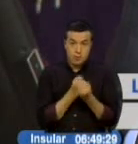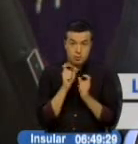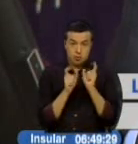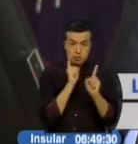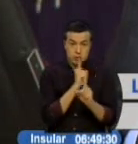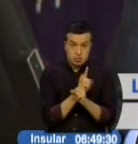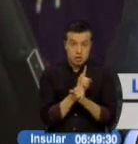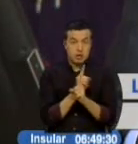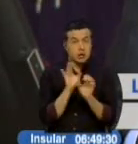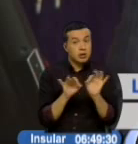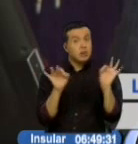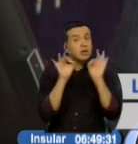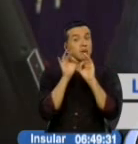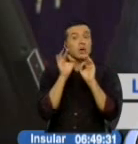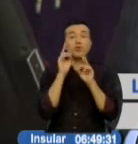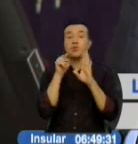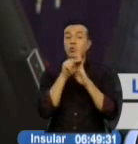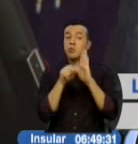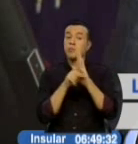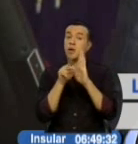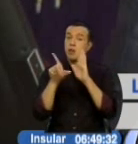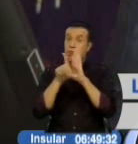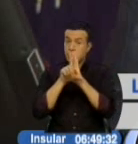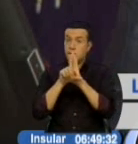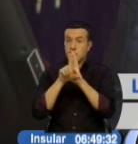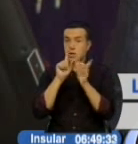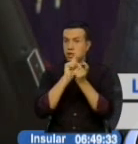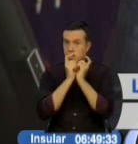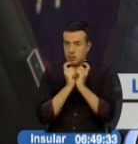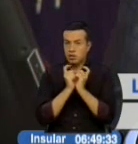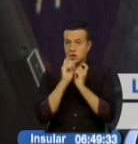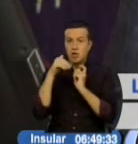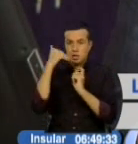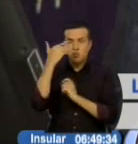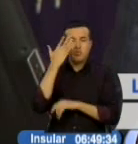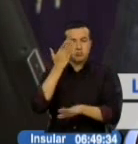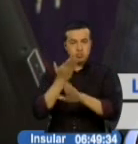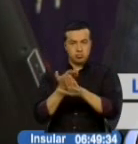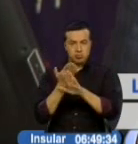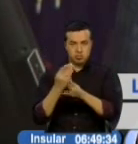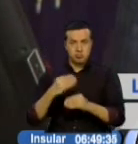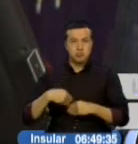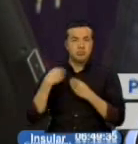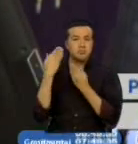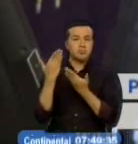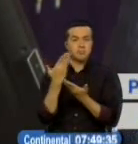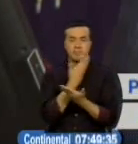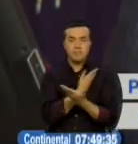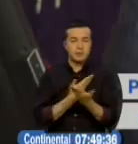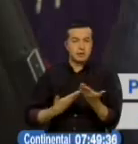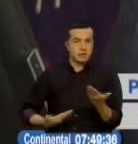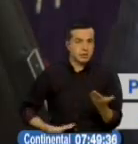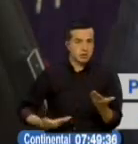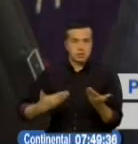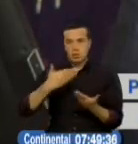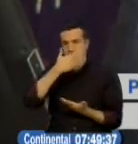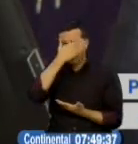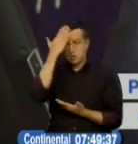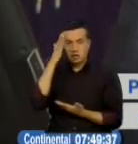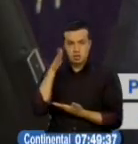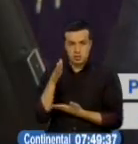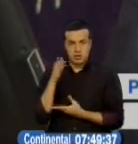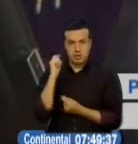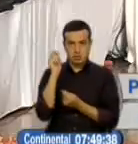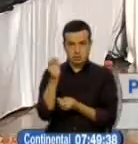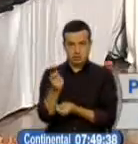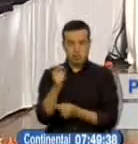legislativo pues cierto cambio de normas que serán presentados en los próximos días en el al señor presidente de la